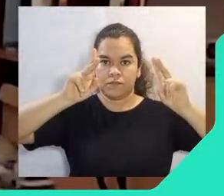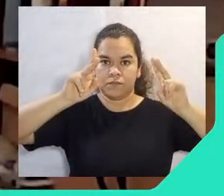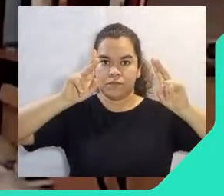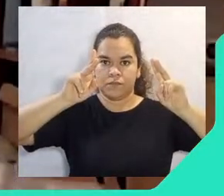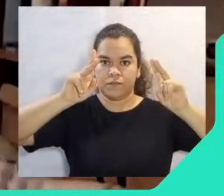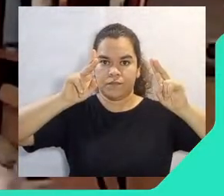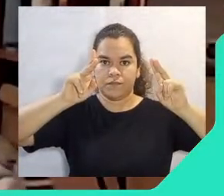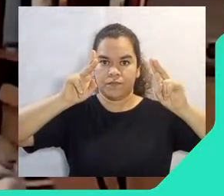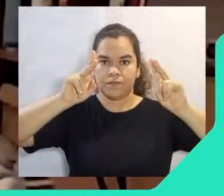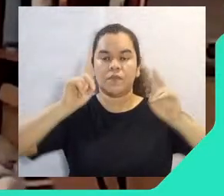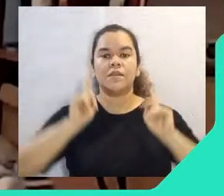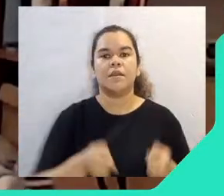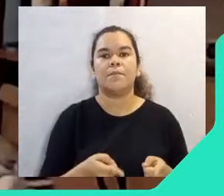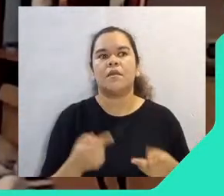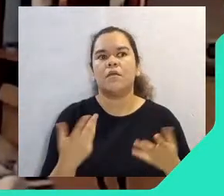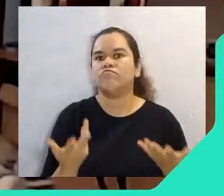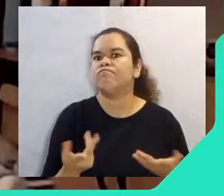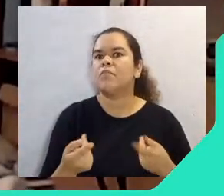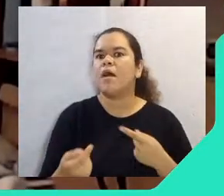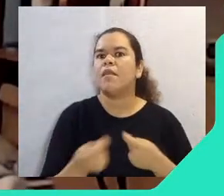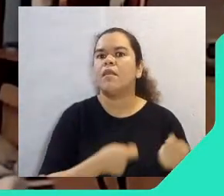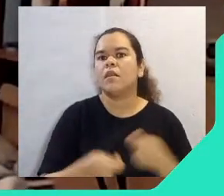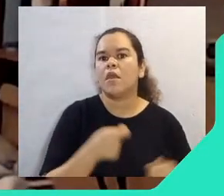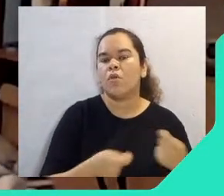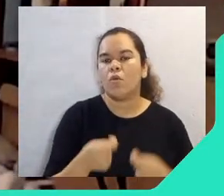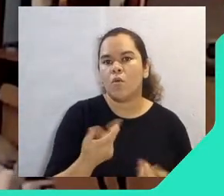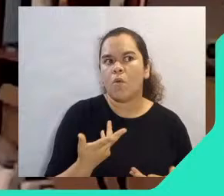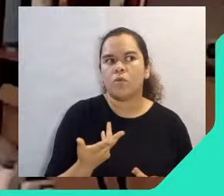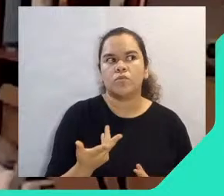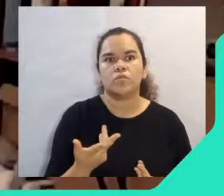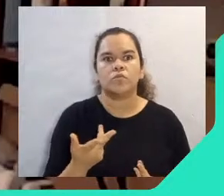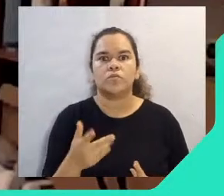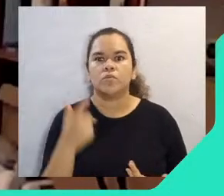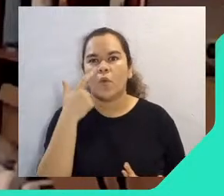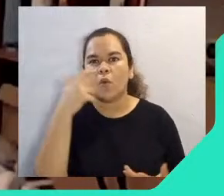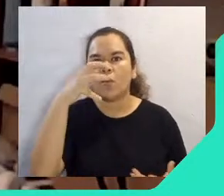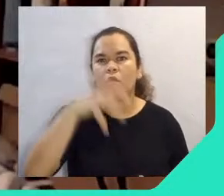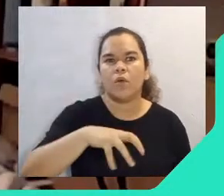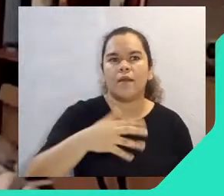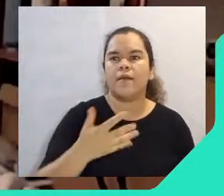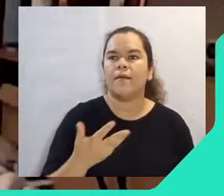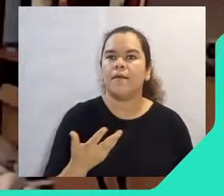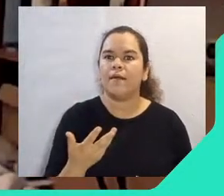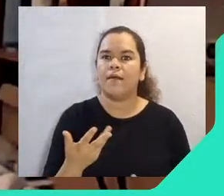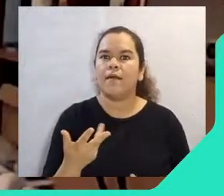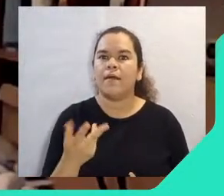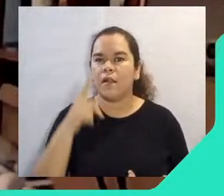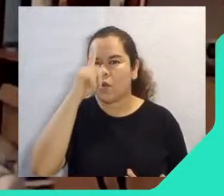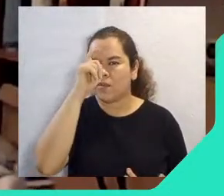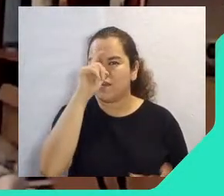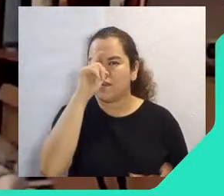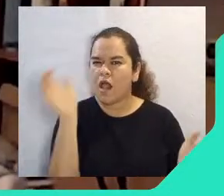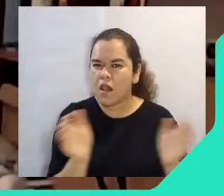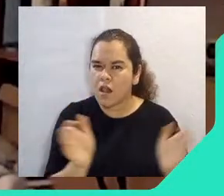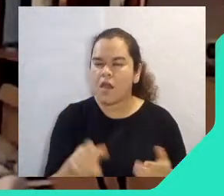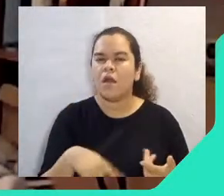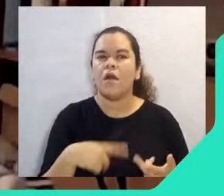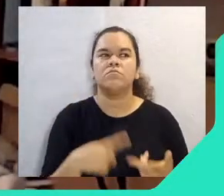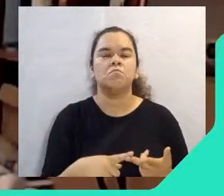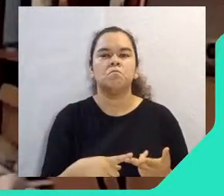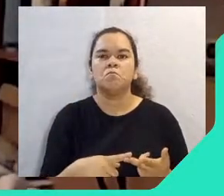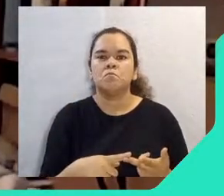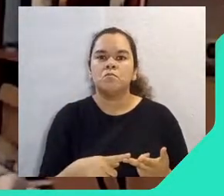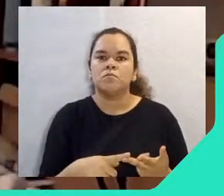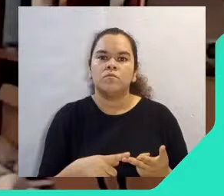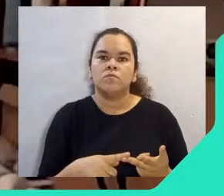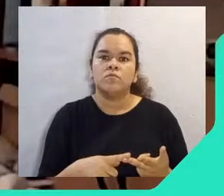de locales de usos particulares, como pueden ser los locales hospitalarios, como pueden ser los